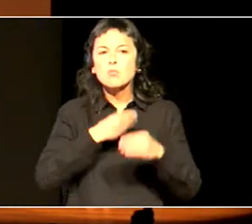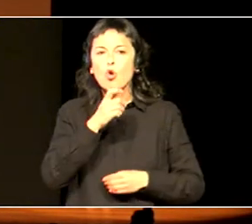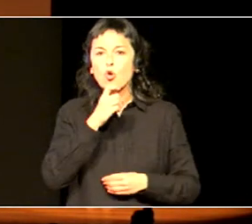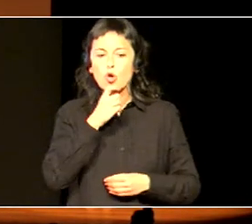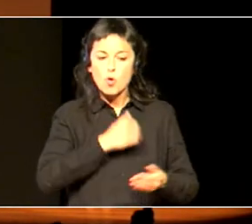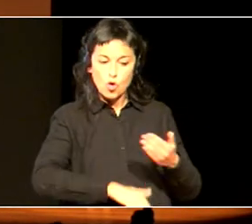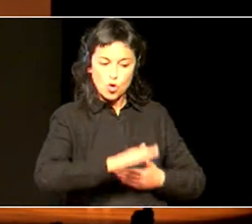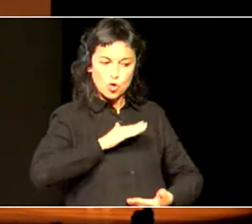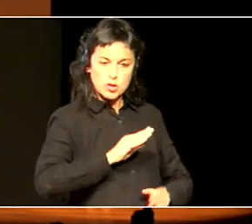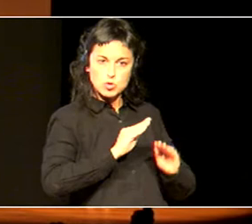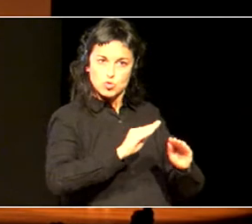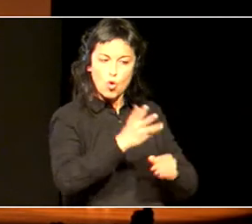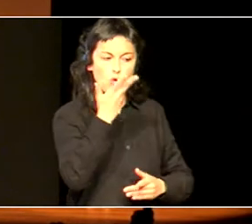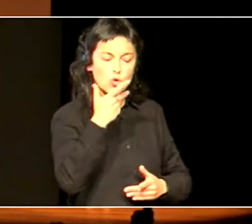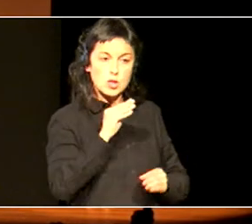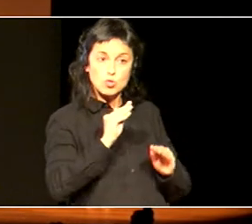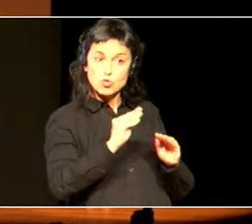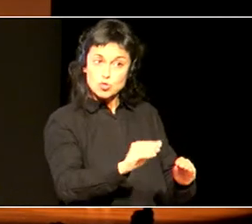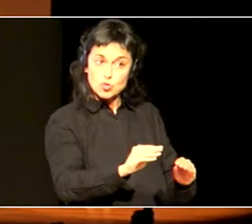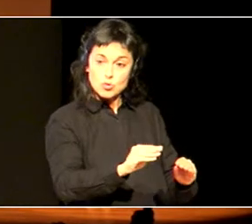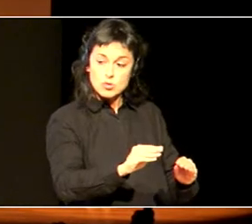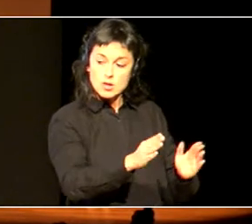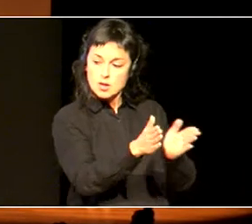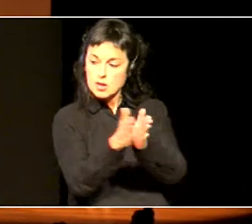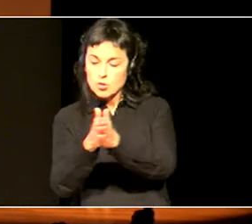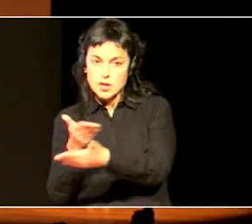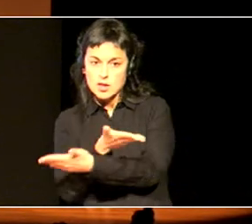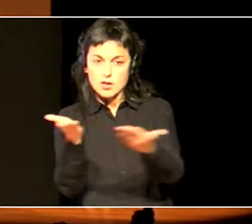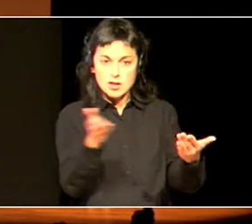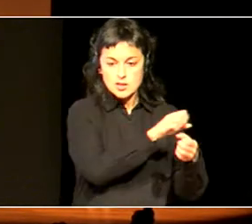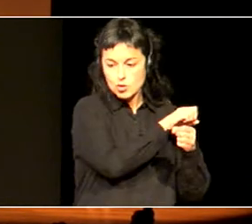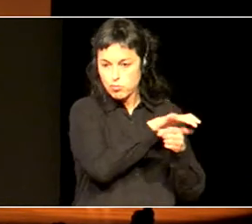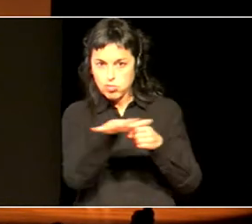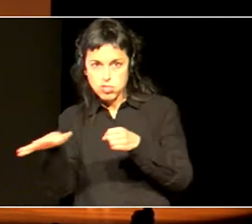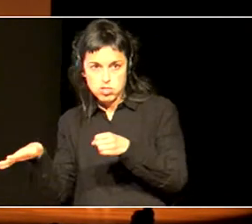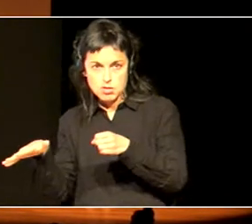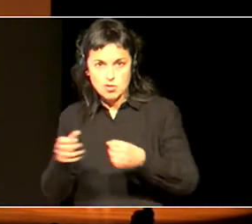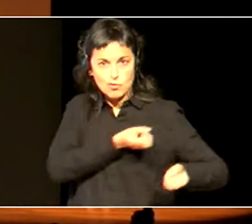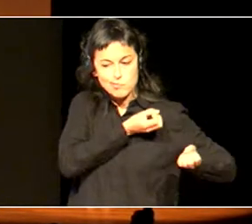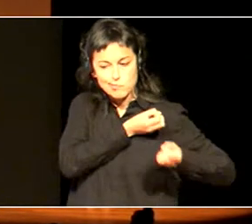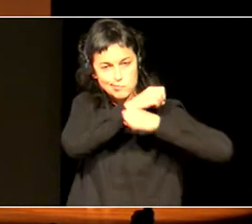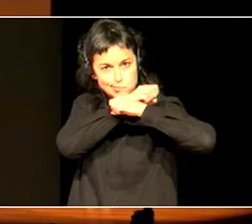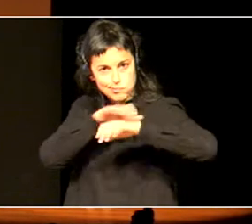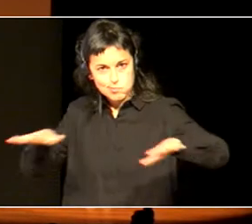esos conocimientos que tienen los alumnos los transmitan al resto de los compañeros. Esto lo hacemos